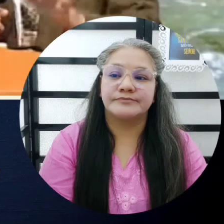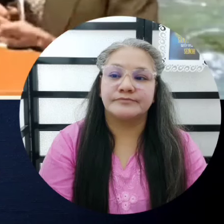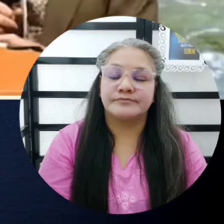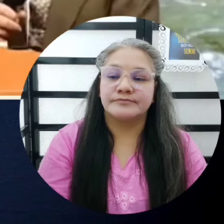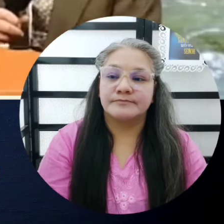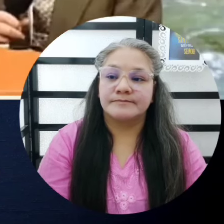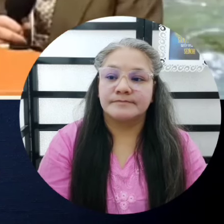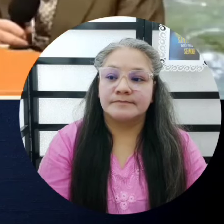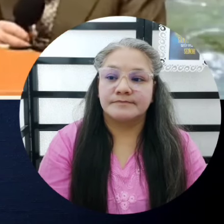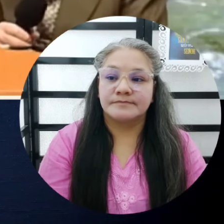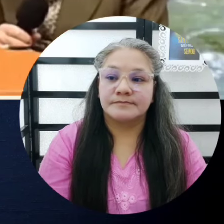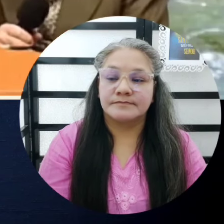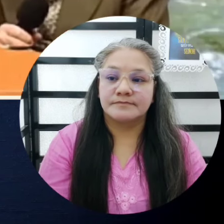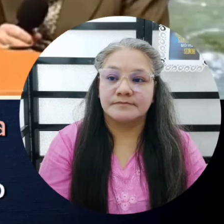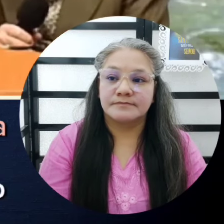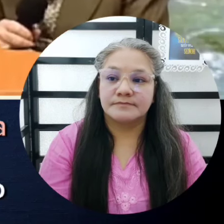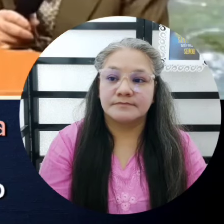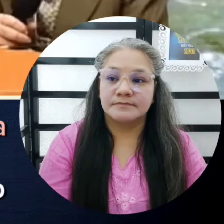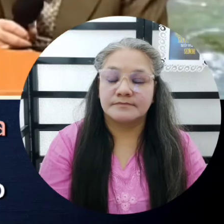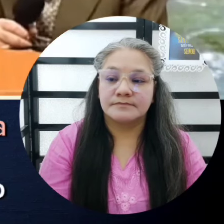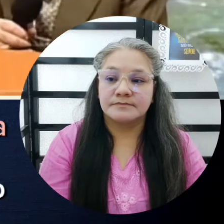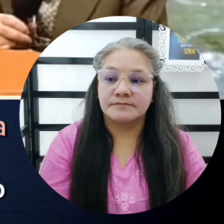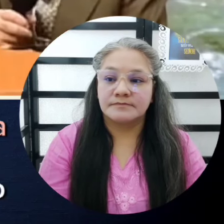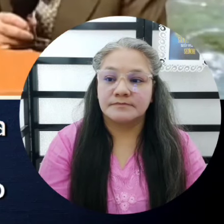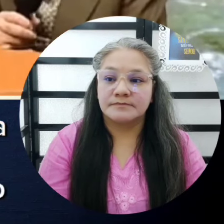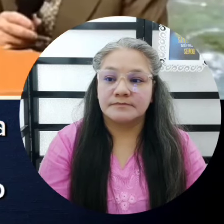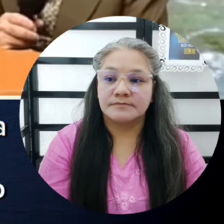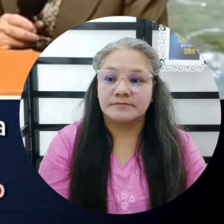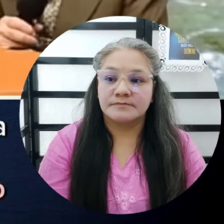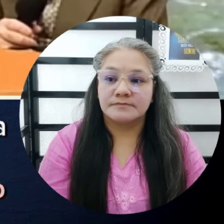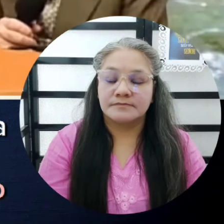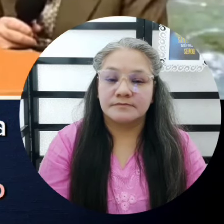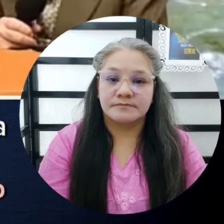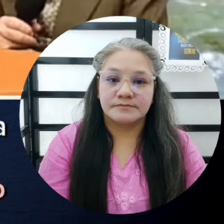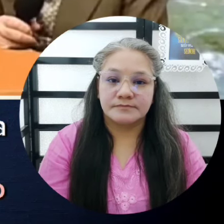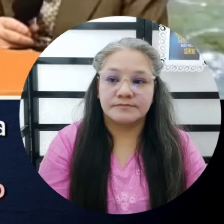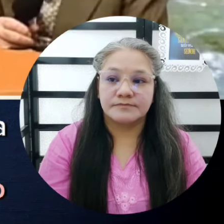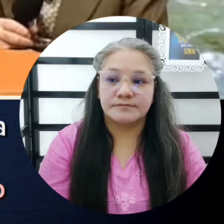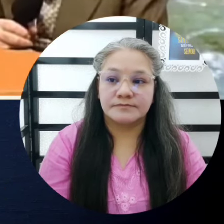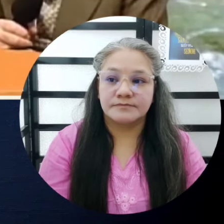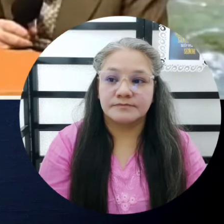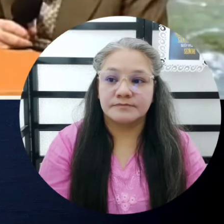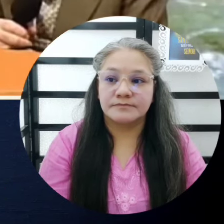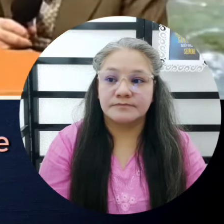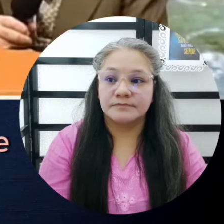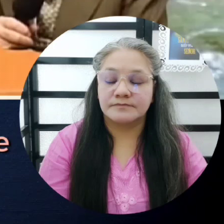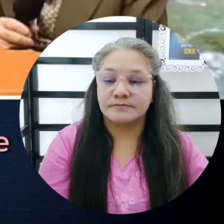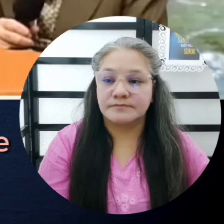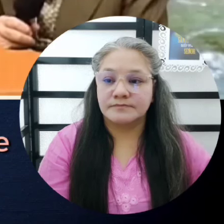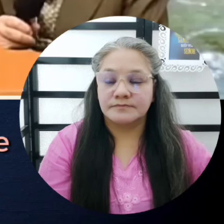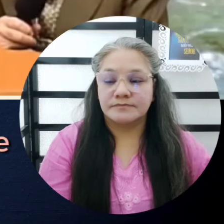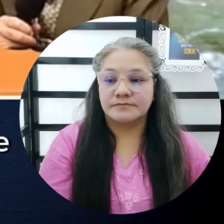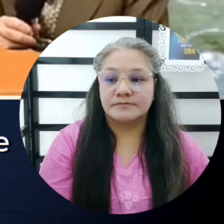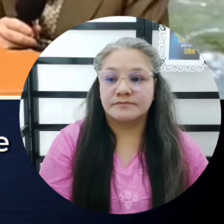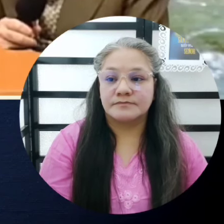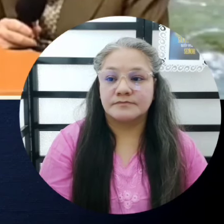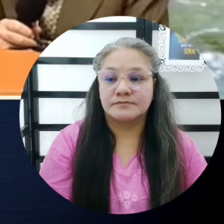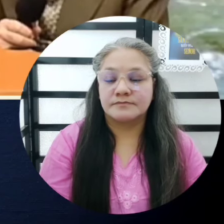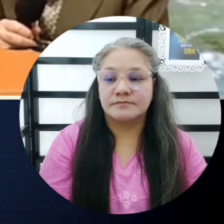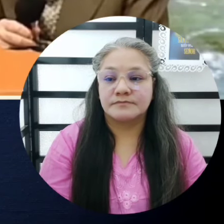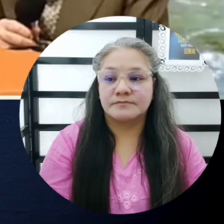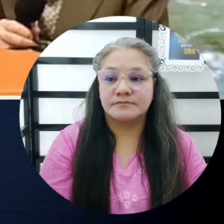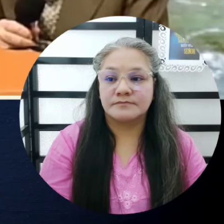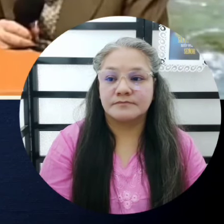Pasada la ira del rey, sosegada ya la ira del rey Asuero, se acordó de